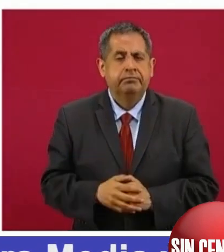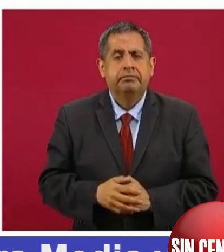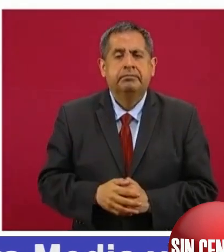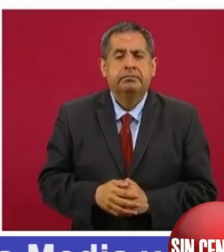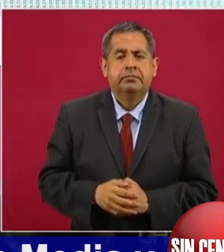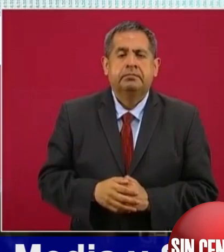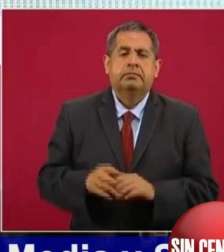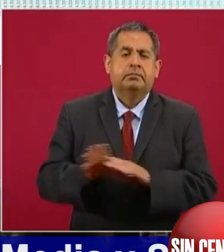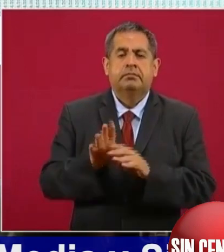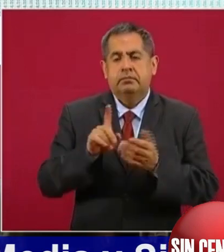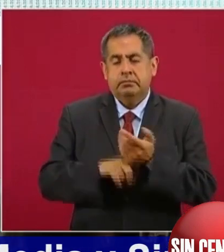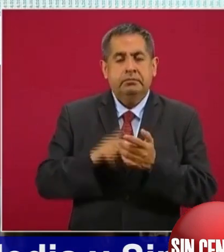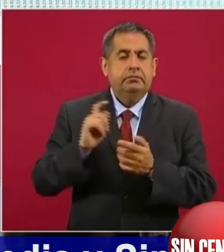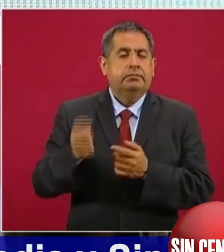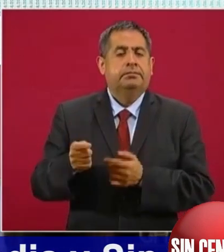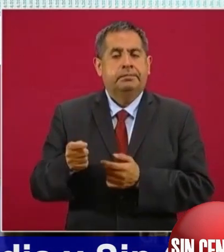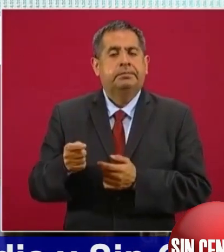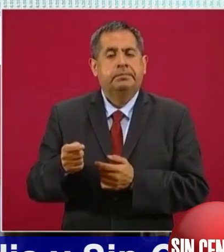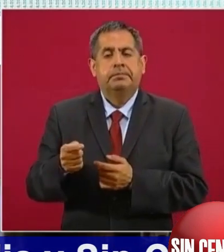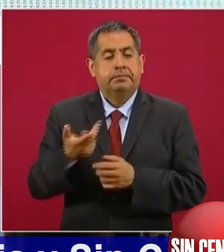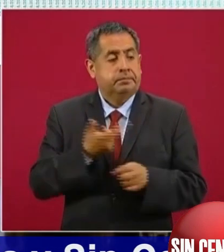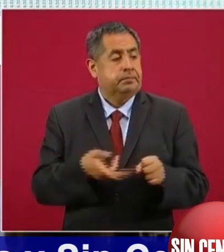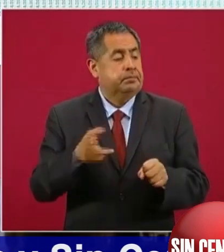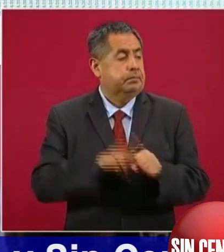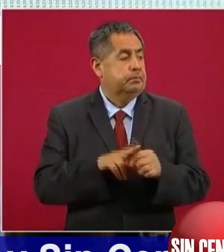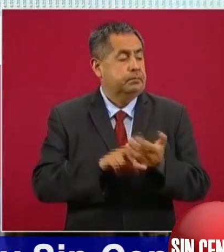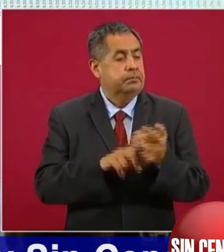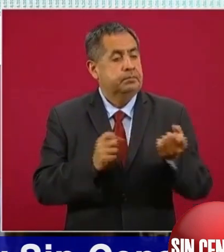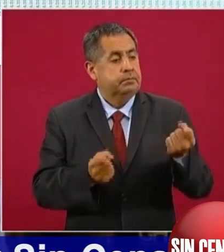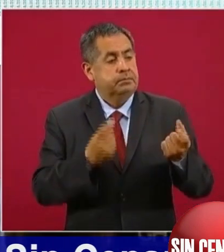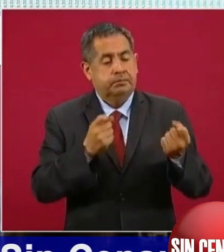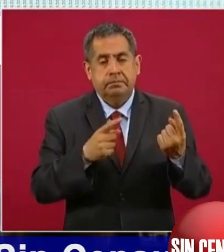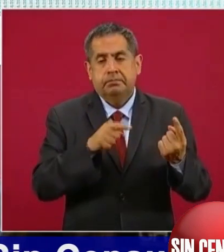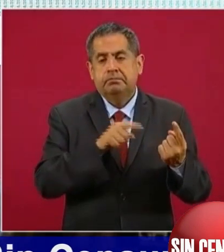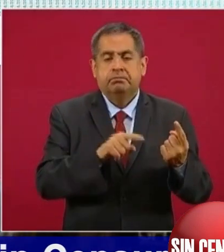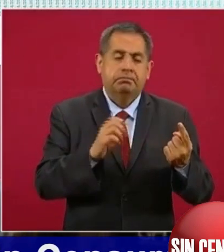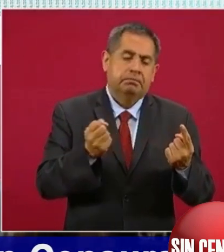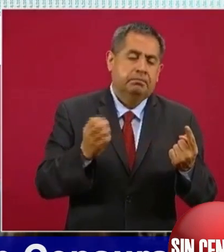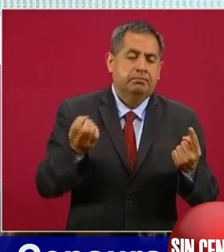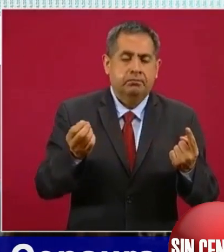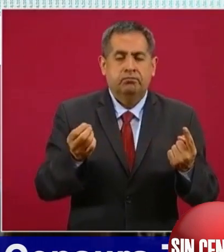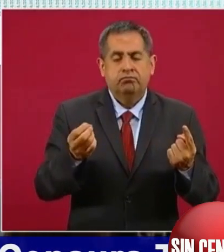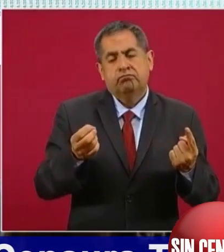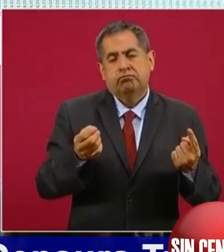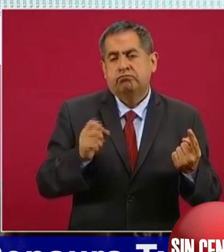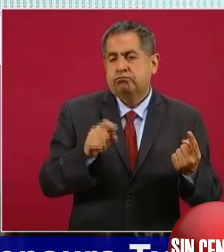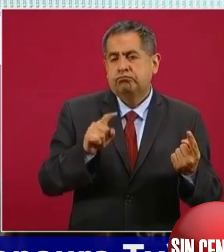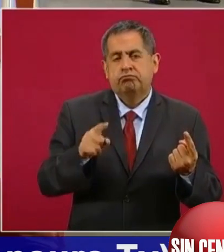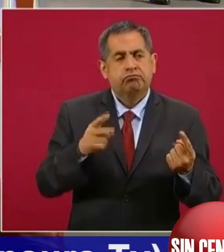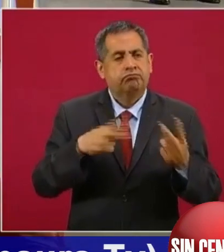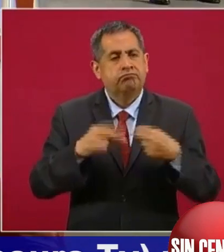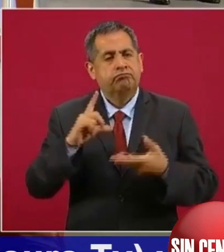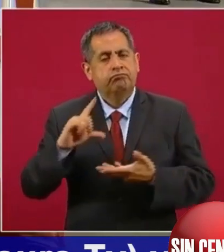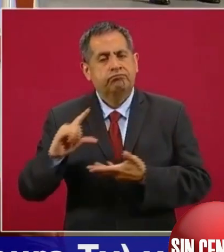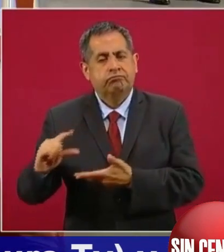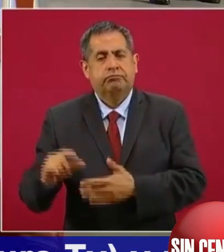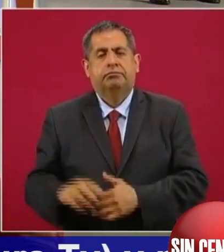siguiente, la hospitalización de Nayarit también con algunas fluctuaciones en septiembre-octubre, pero va en descenso. La